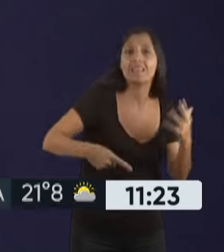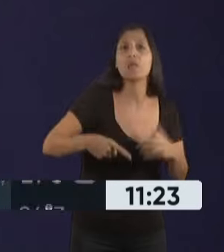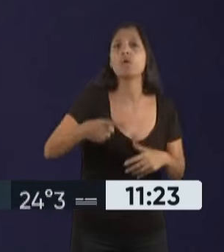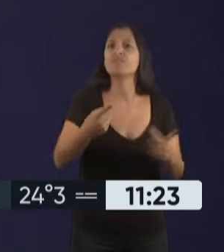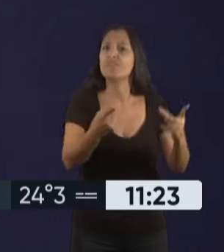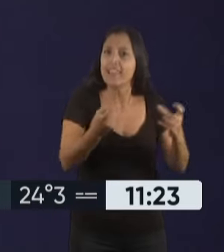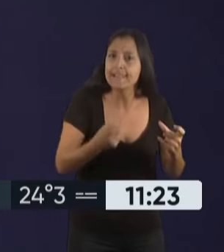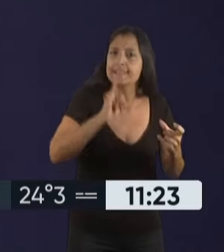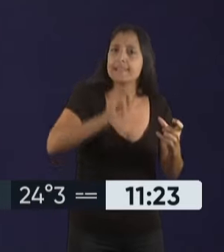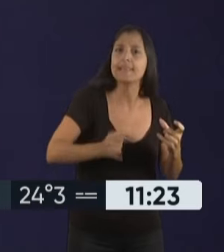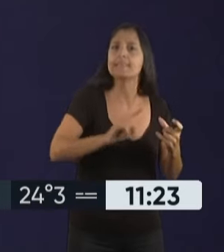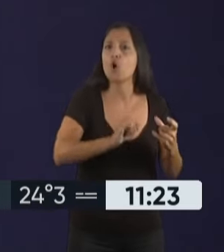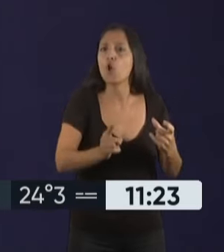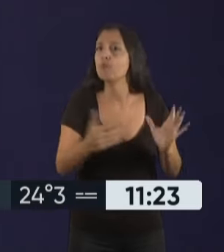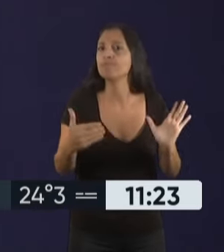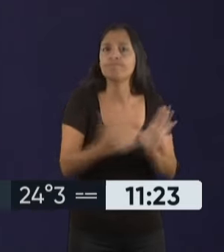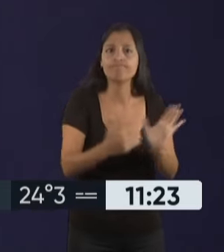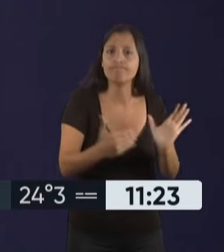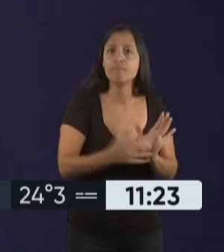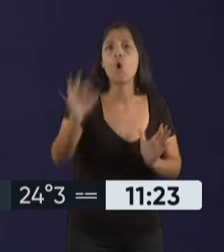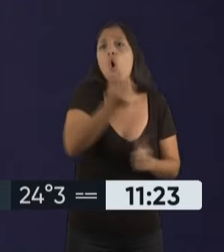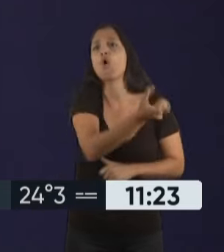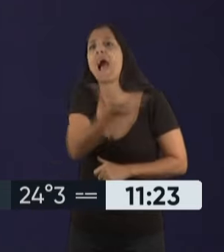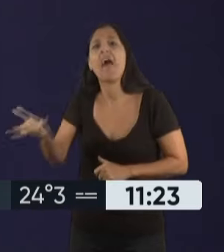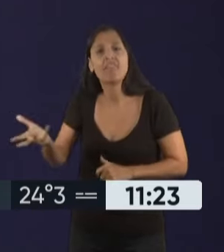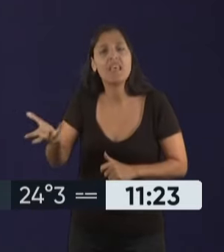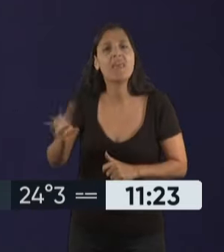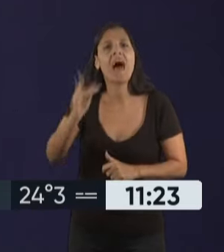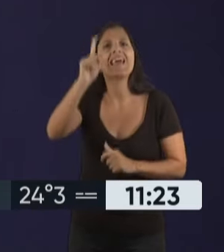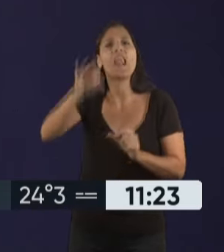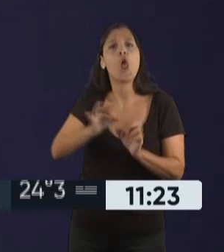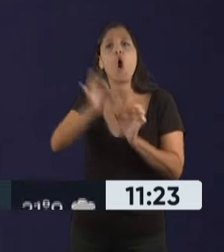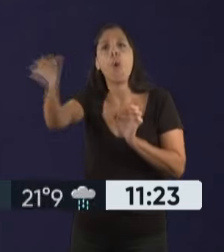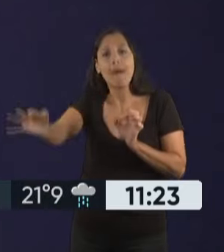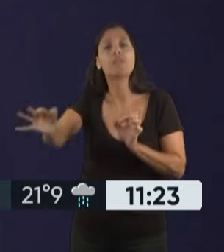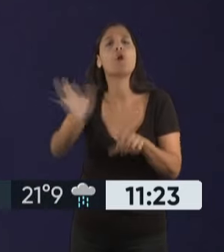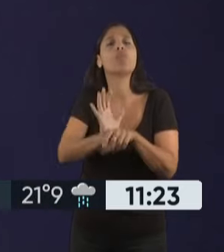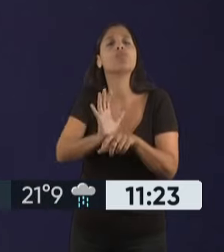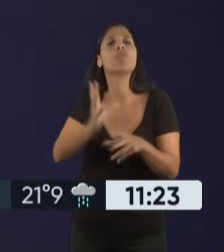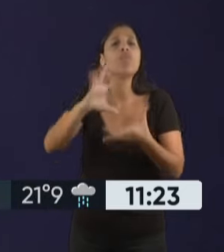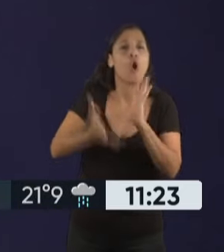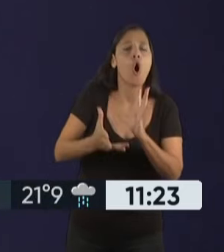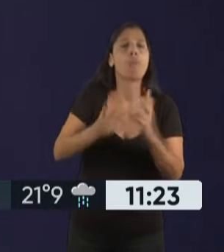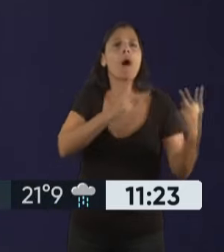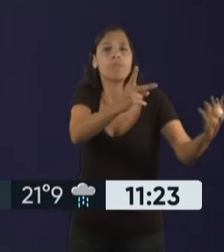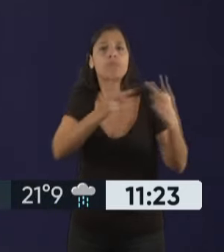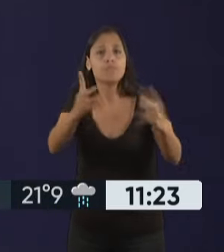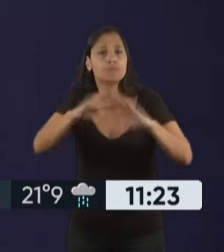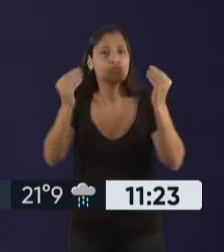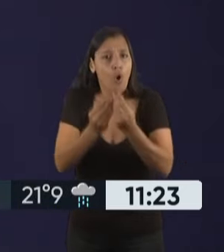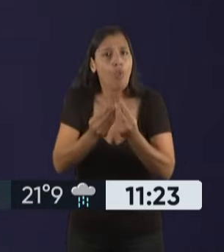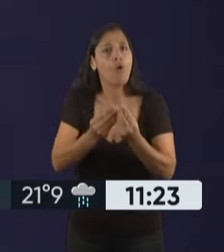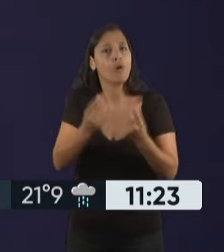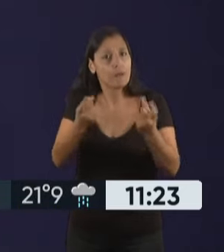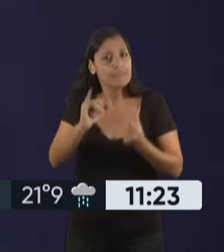necesaria o no o si la cantidad de kilómetros recorridos por la flota era la adecuada o no eh Por lo tanto con esto se